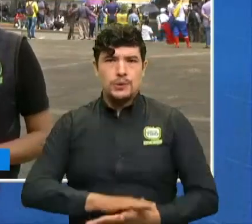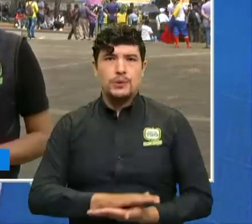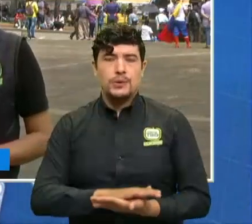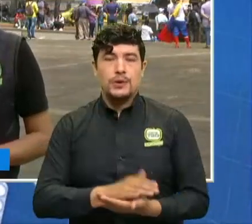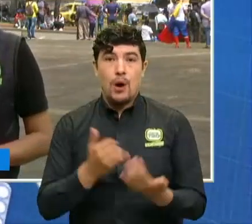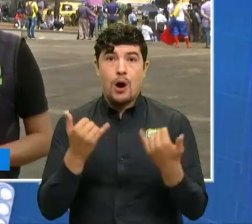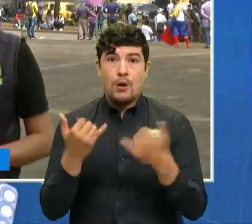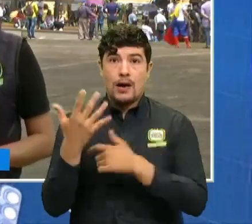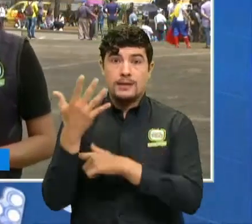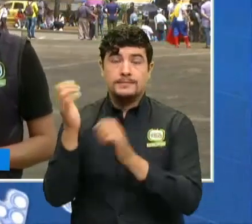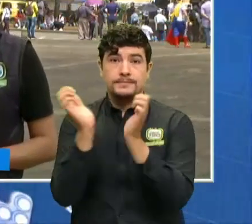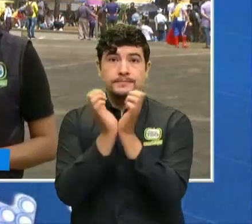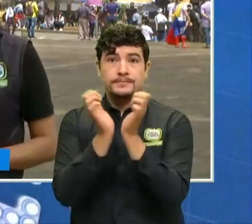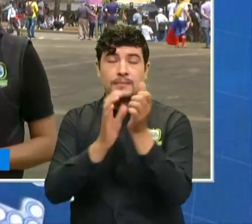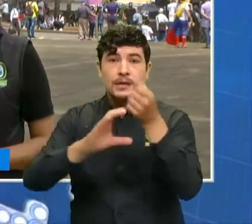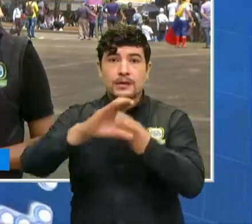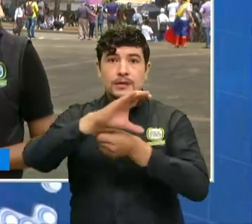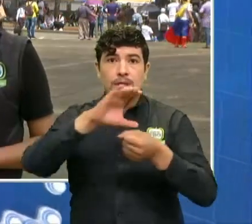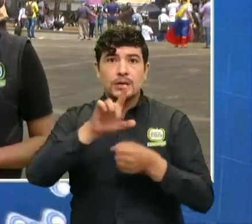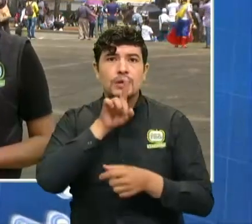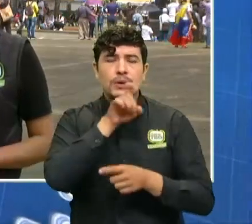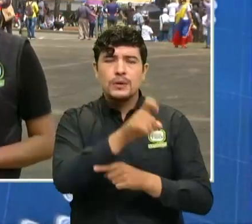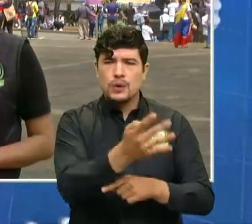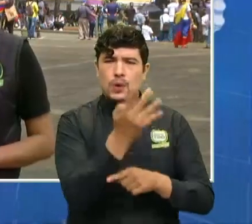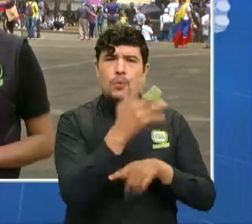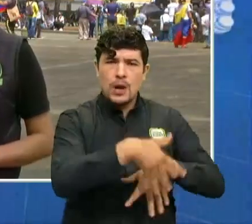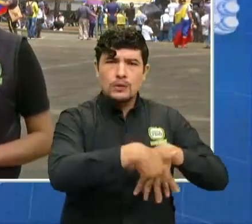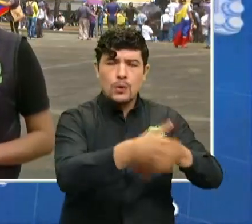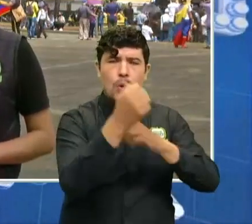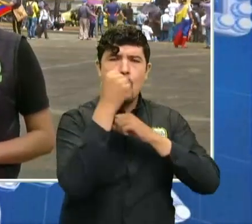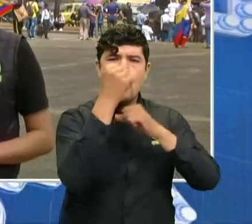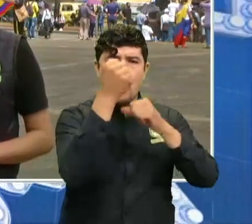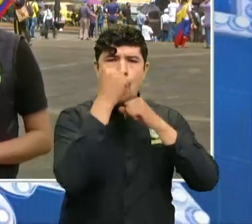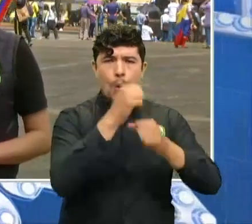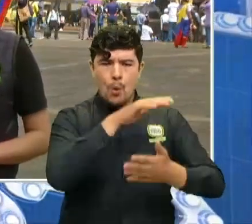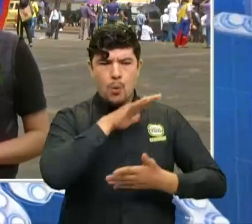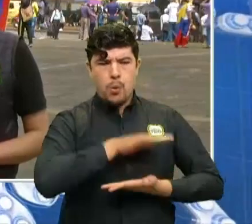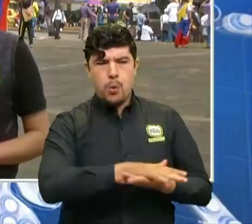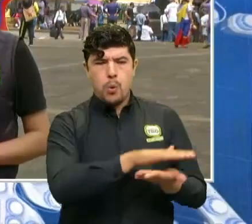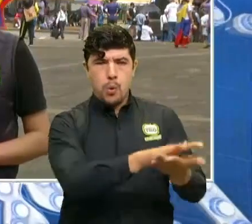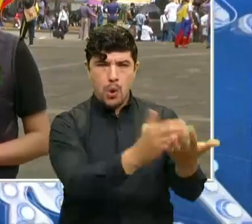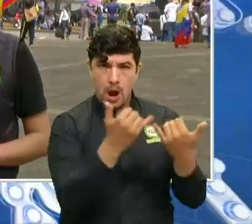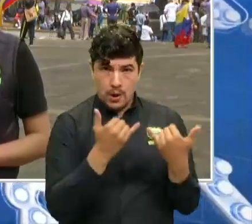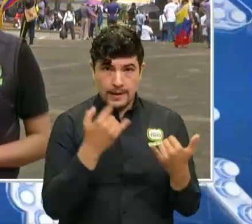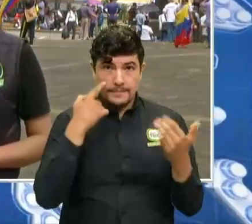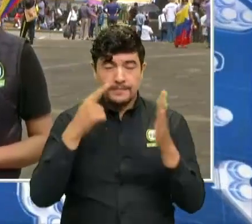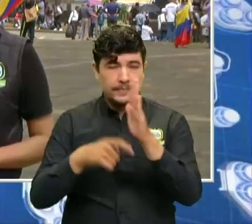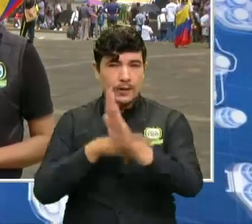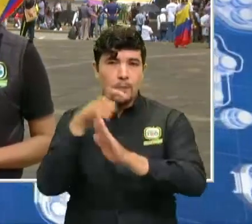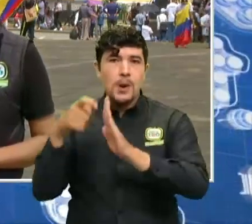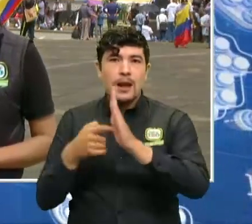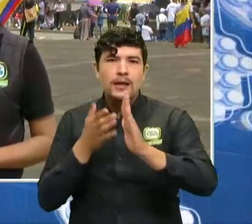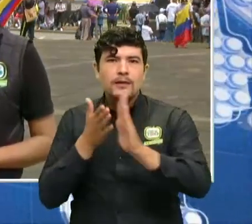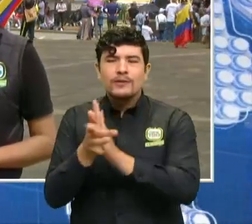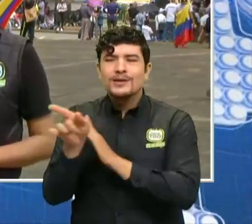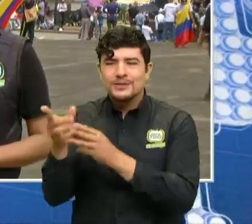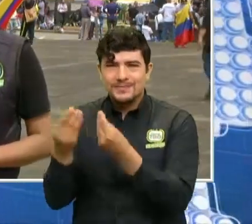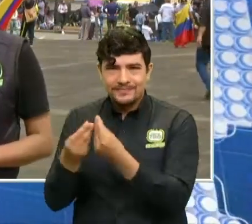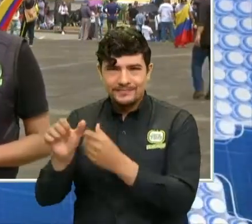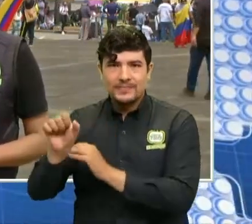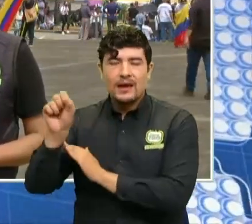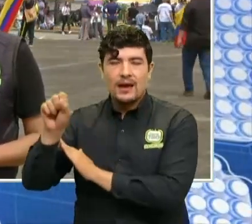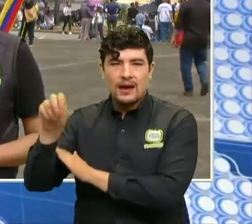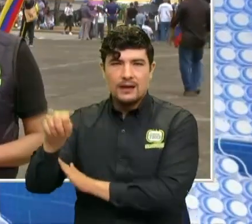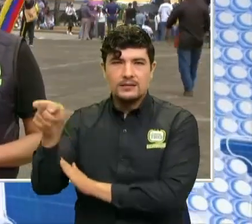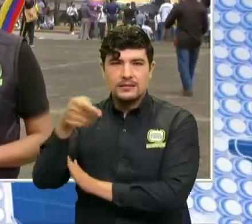Hoy, 5 de mayo, en Bucaramanga se adelantaron 4 marchas pacíficas en las calles de la ciudad. Precisamente a esta hora, con toda la información, está Angie Telles. Angie,